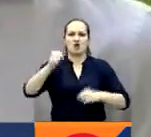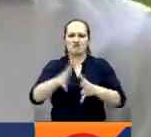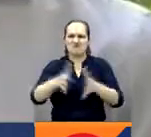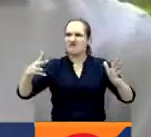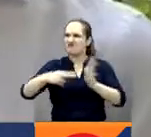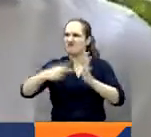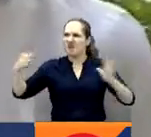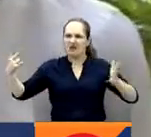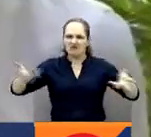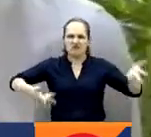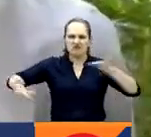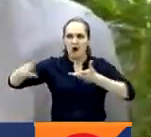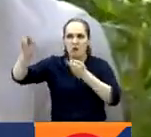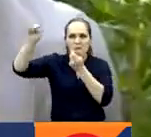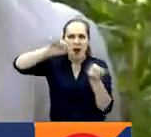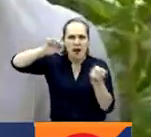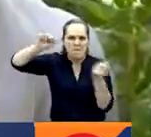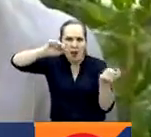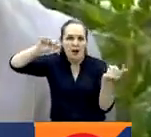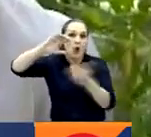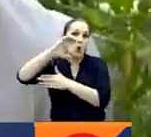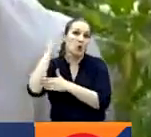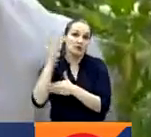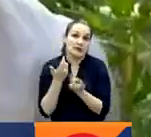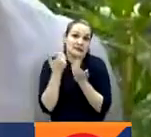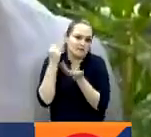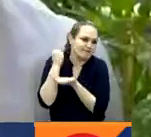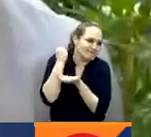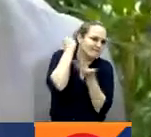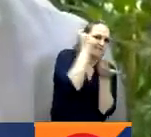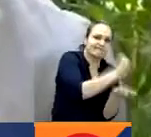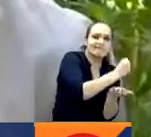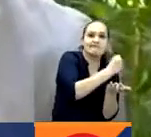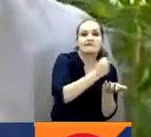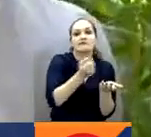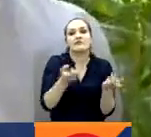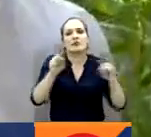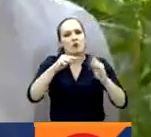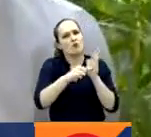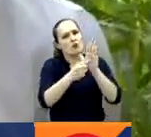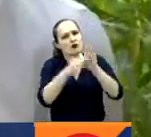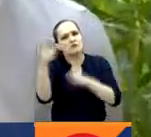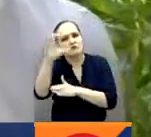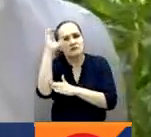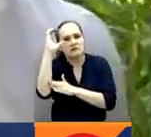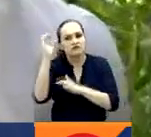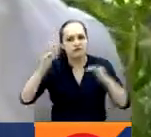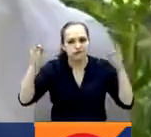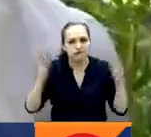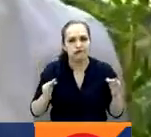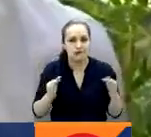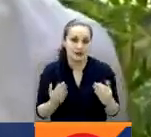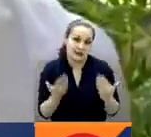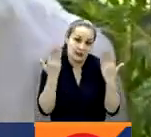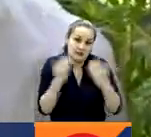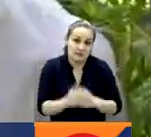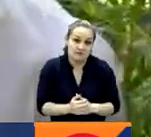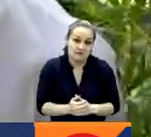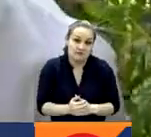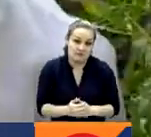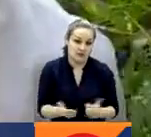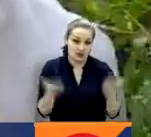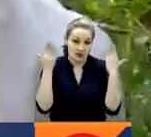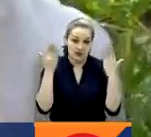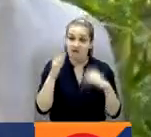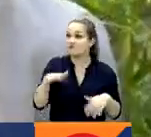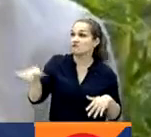poder conseguir, no sé, inversionistas o poder mostrar lo bueno de nuestro país siempre está bien, ¿no? Yo creo que están casi